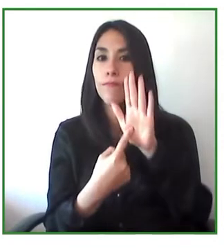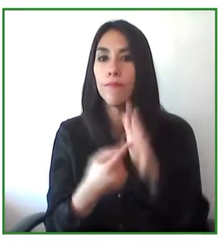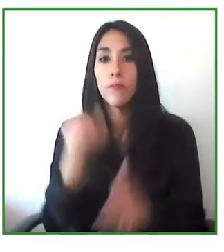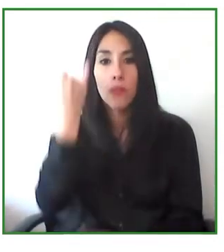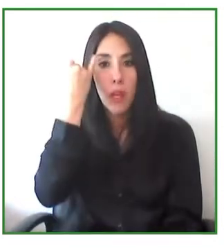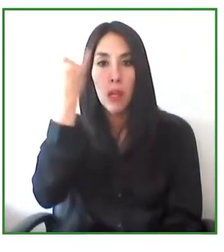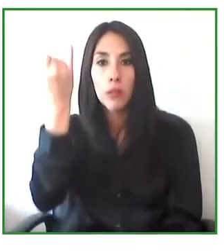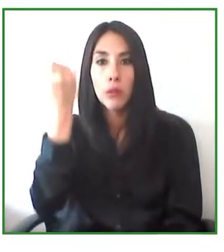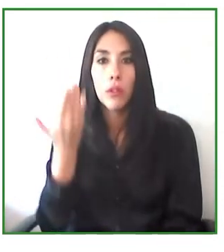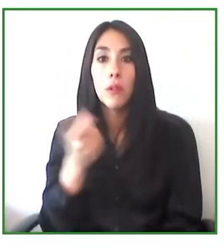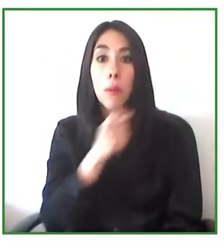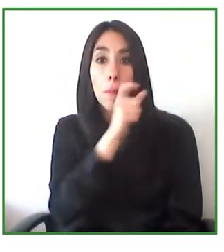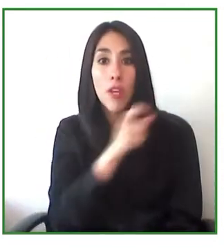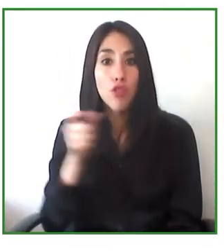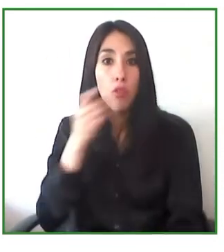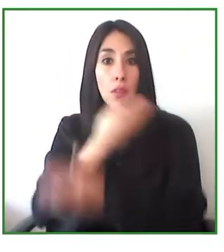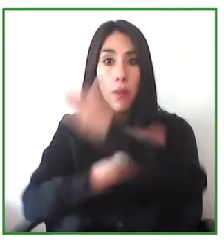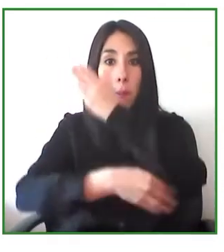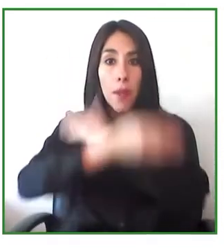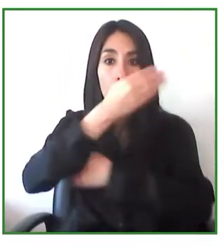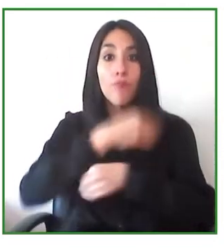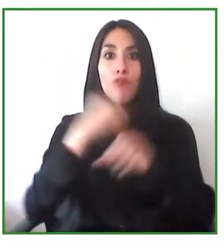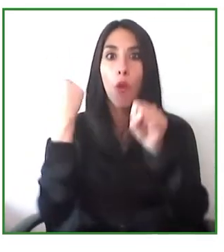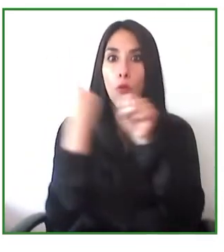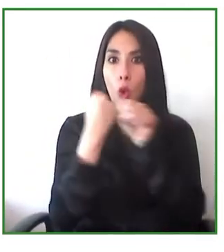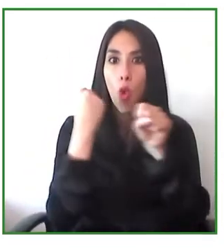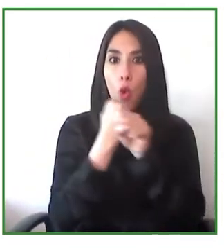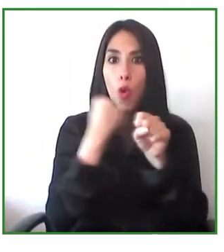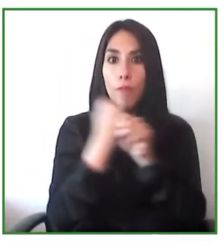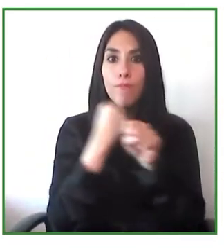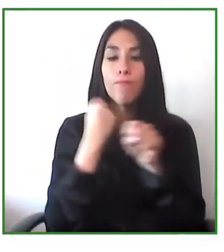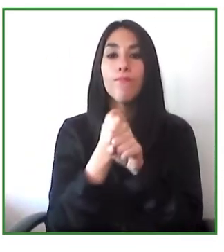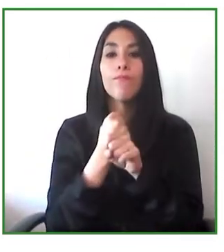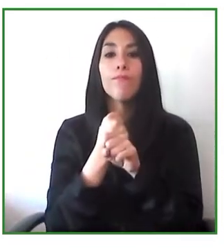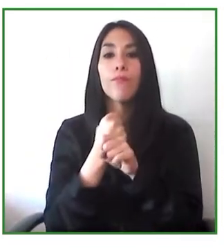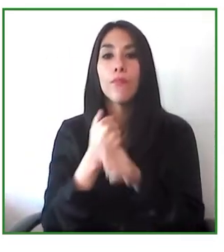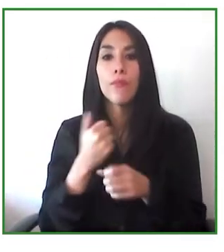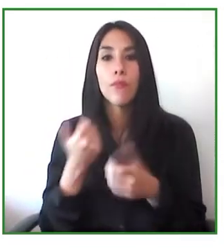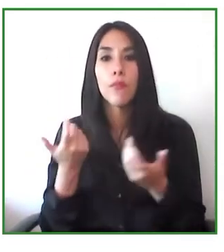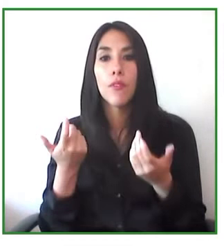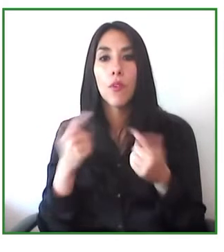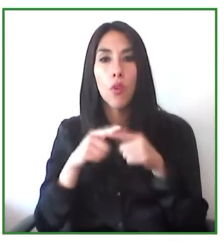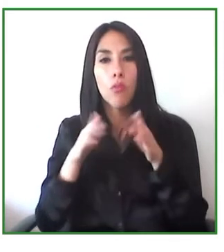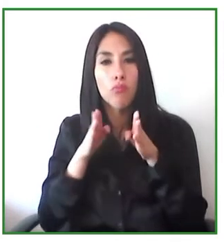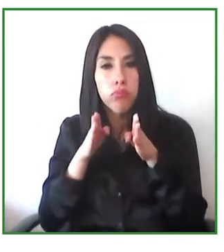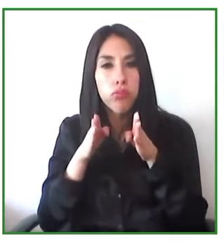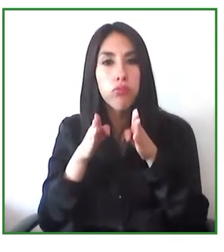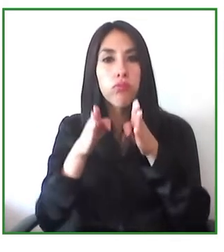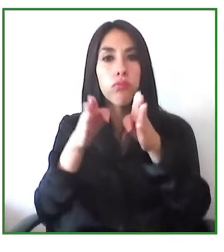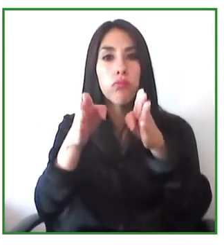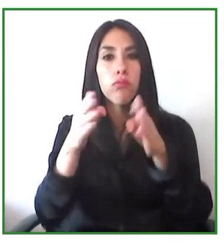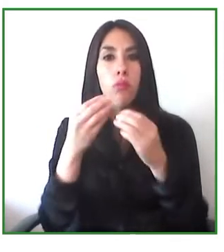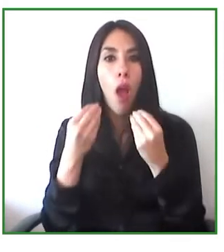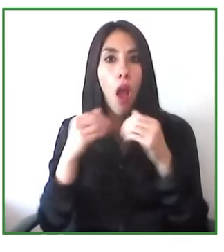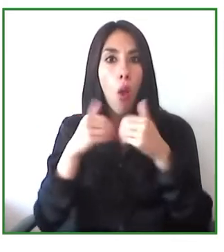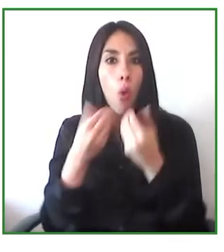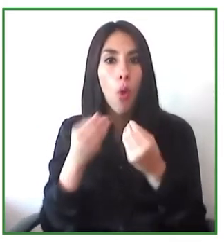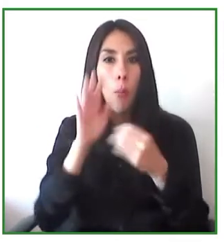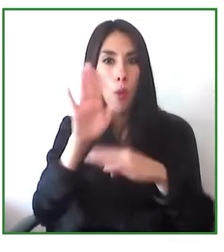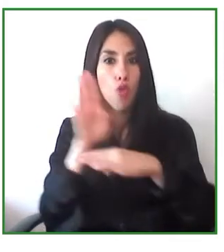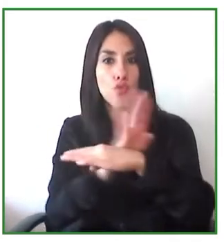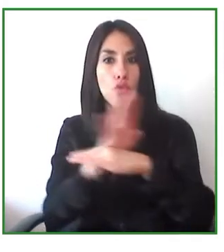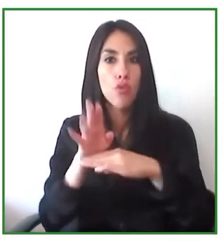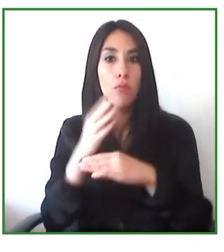y los éxitos del proceso. Así que voy a dejar a Alejandra, que nos va a conversar con Henry sobre las preguntas que ella va a